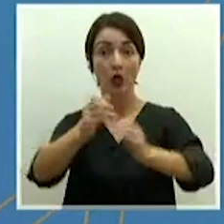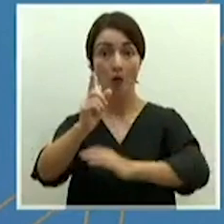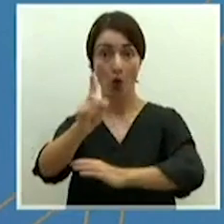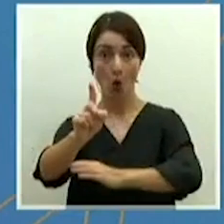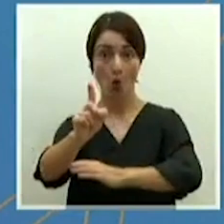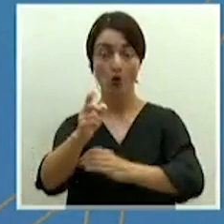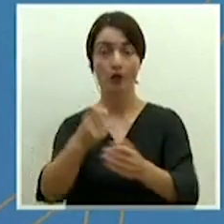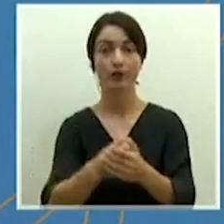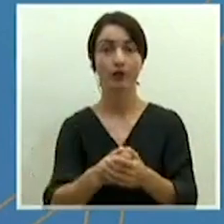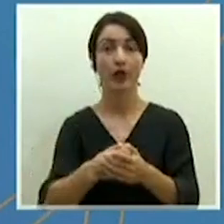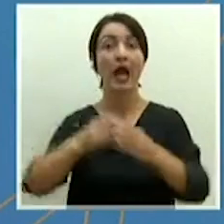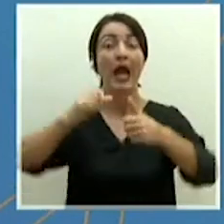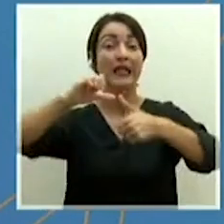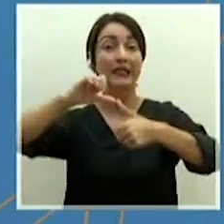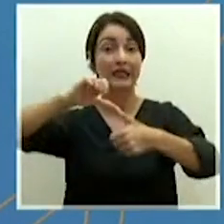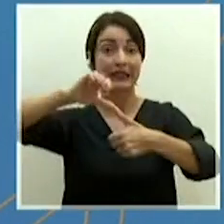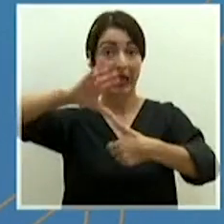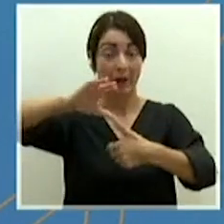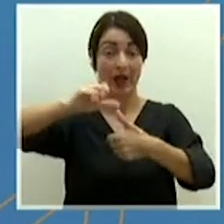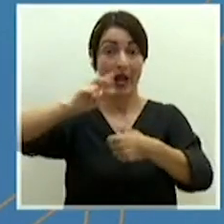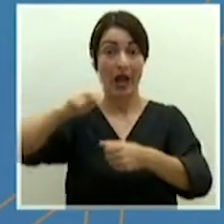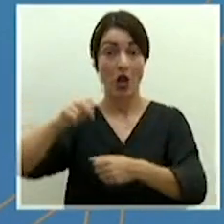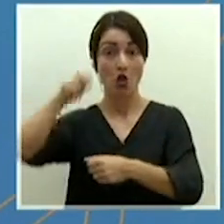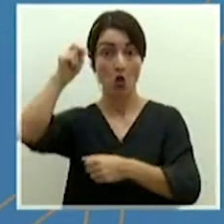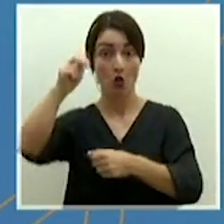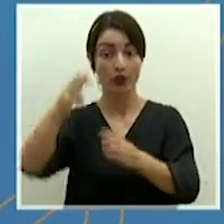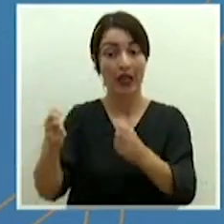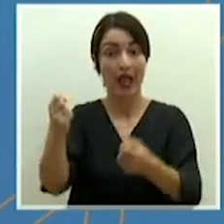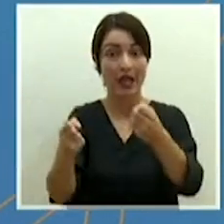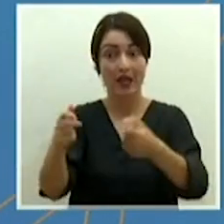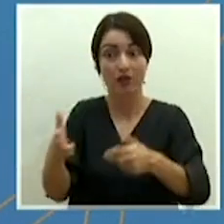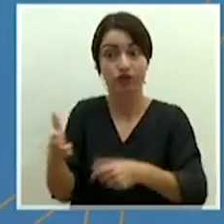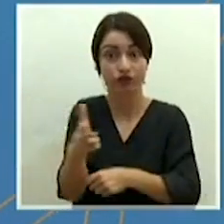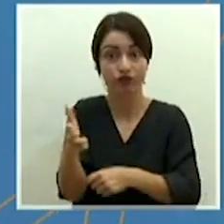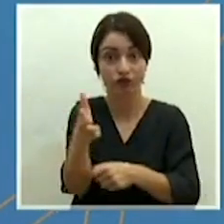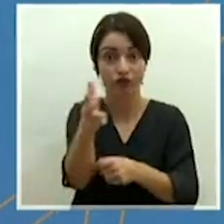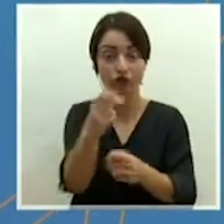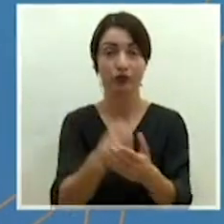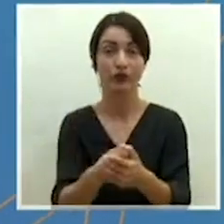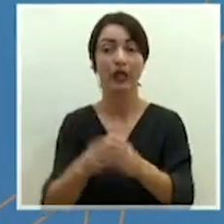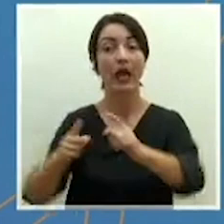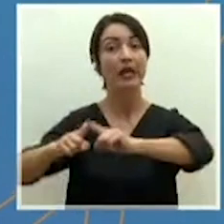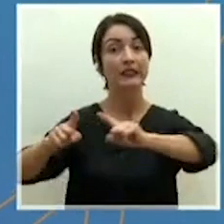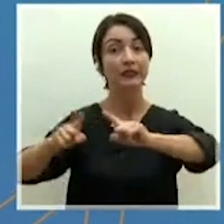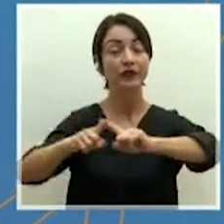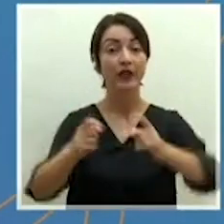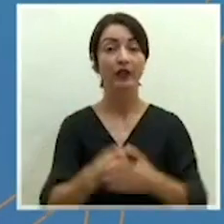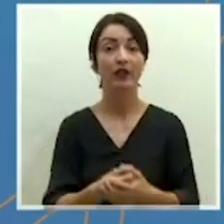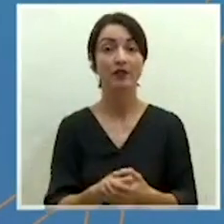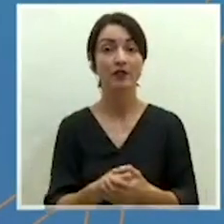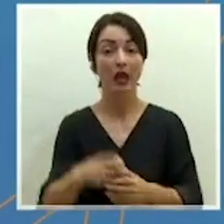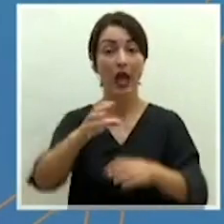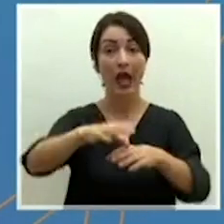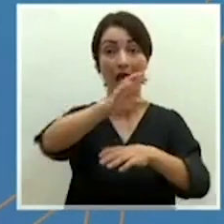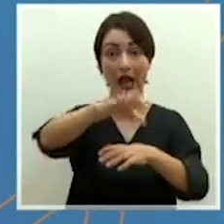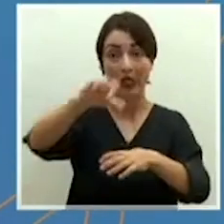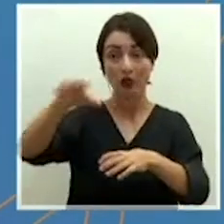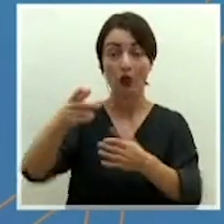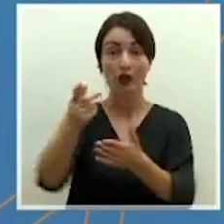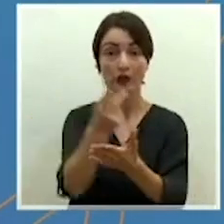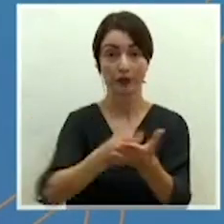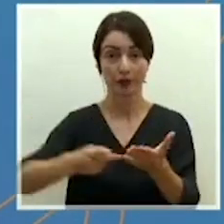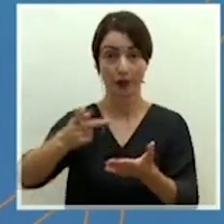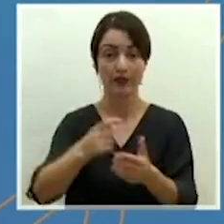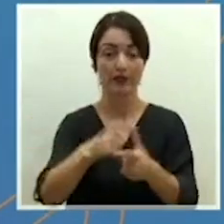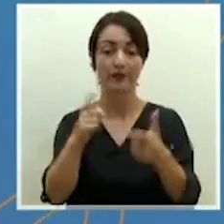a la Interamericana Norte, es una ruta de tránsito entre diferentes cantones y provincias.